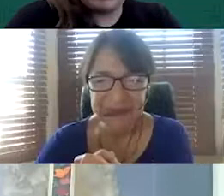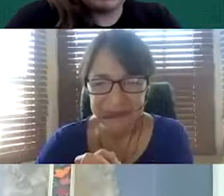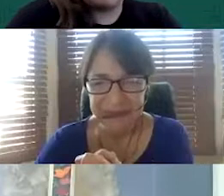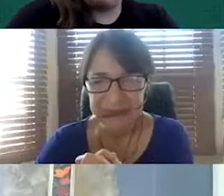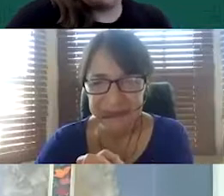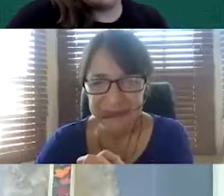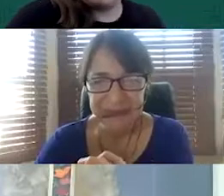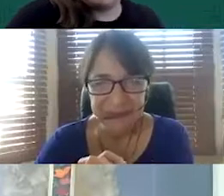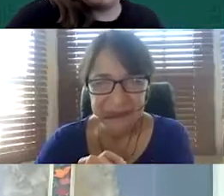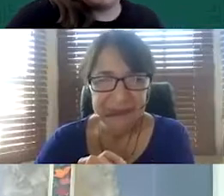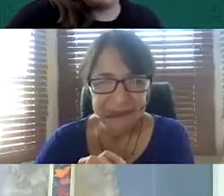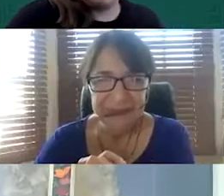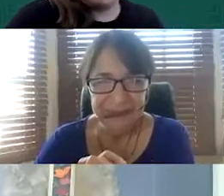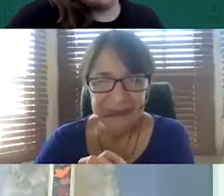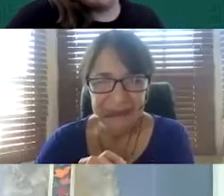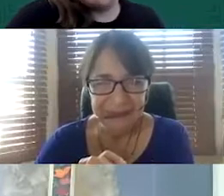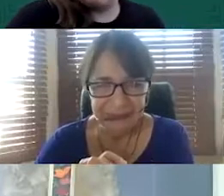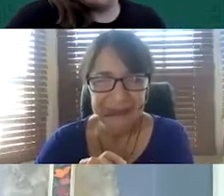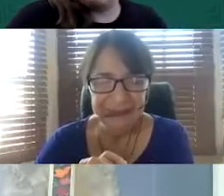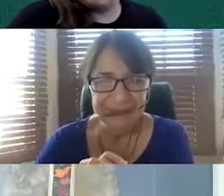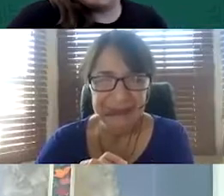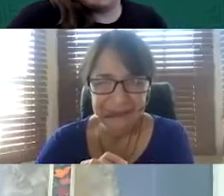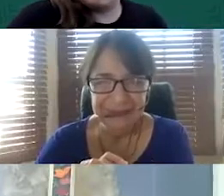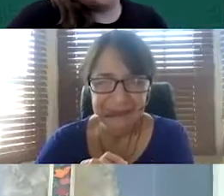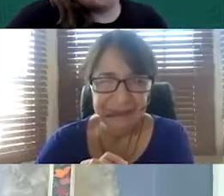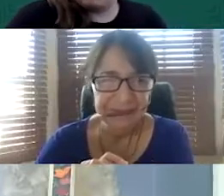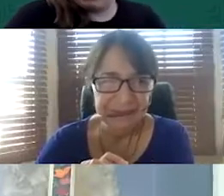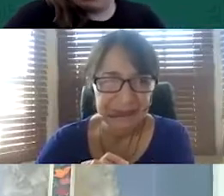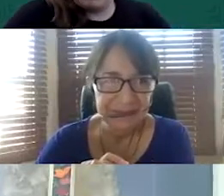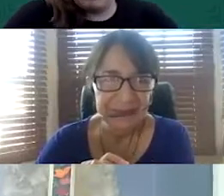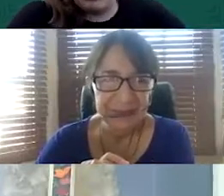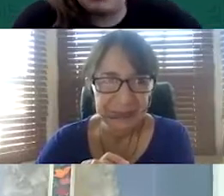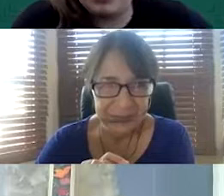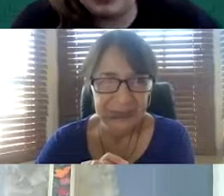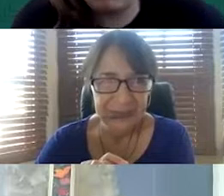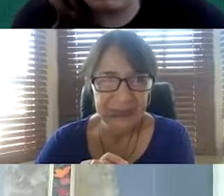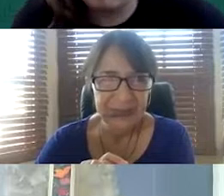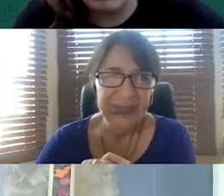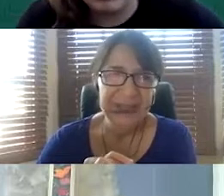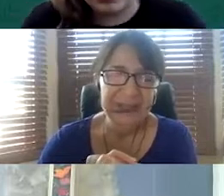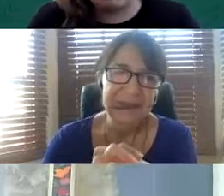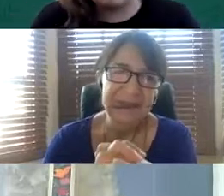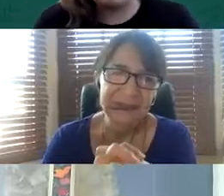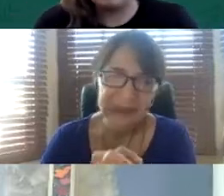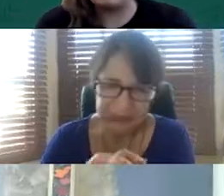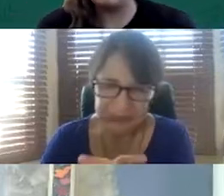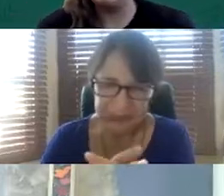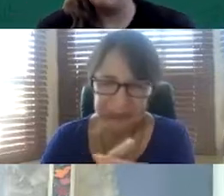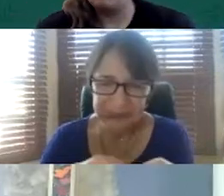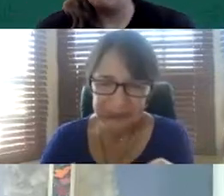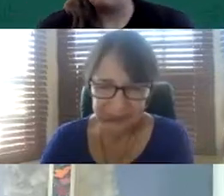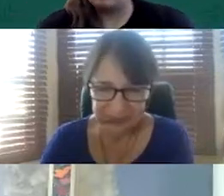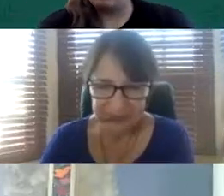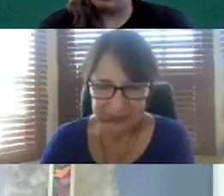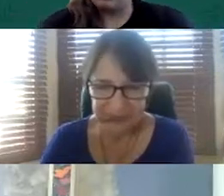La segunda sesión de formación y desarrollo, administración y finanzas sanas para una IAP. A partir de este momento se inicia la grabación de la